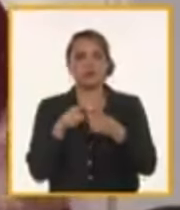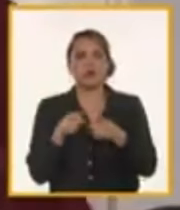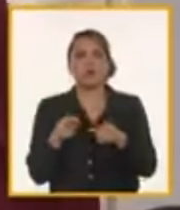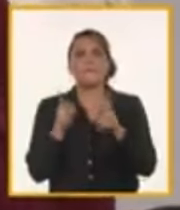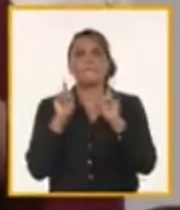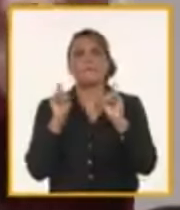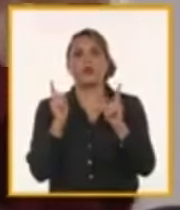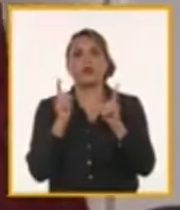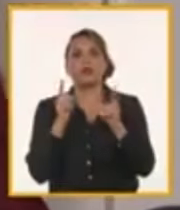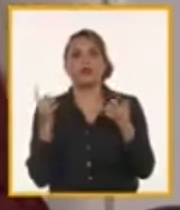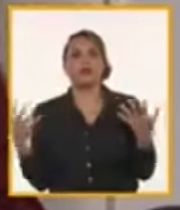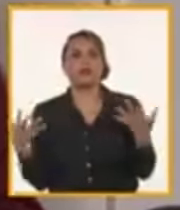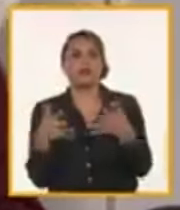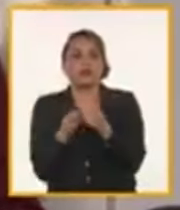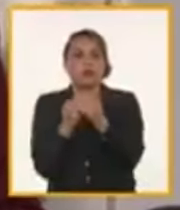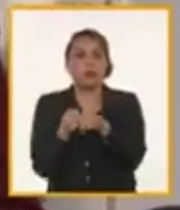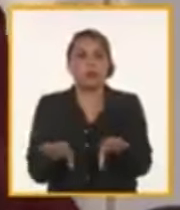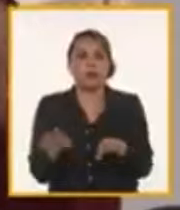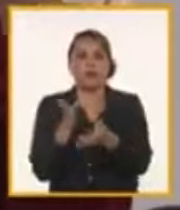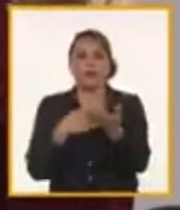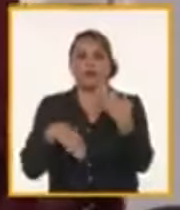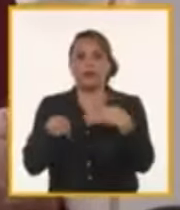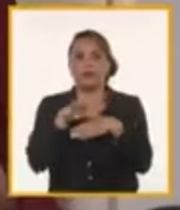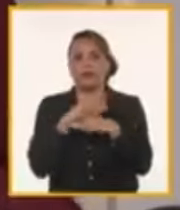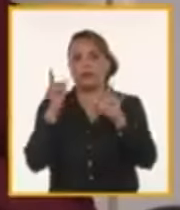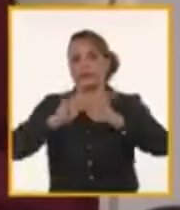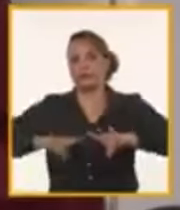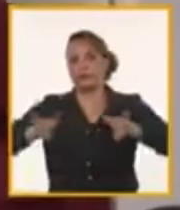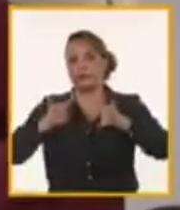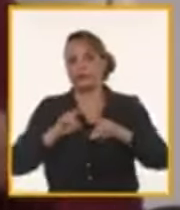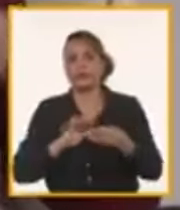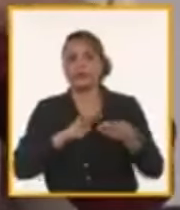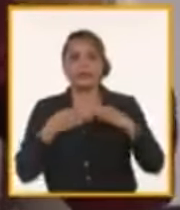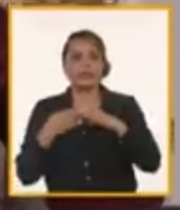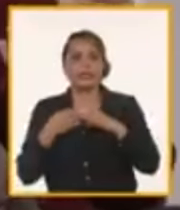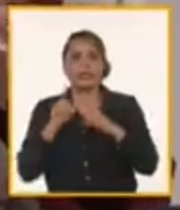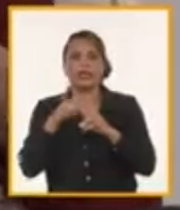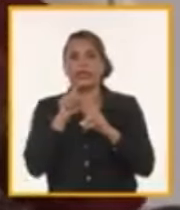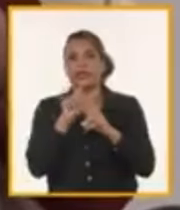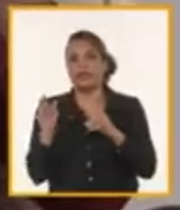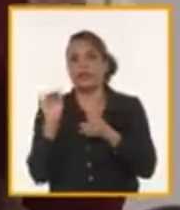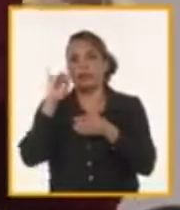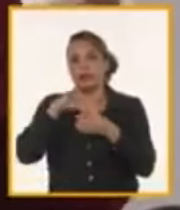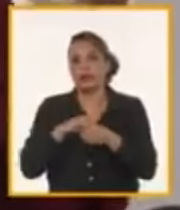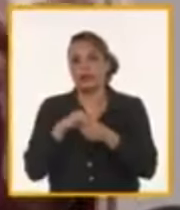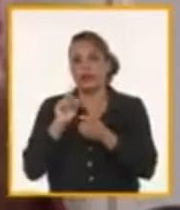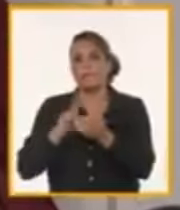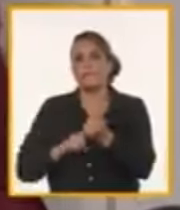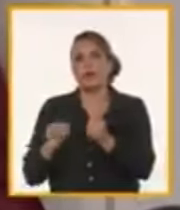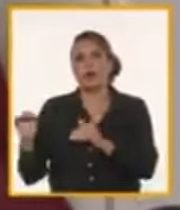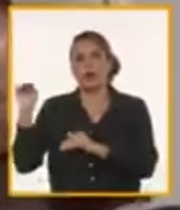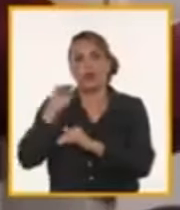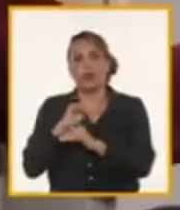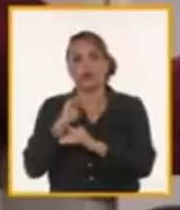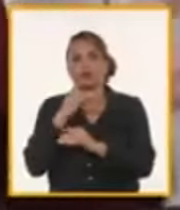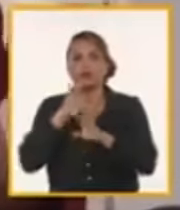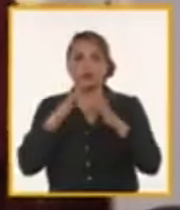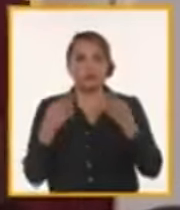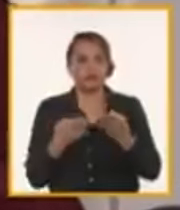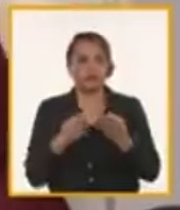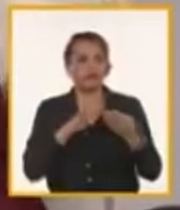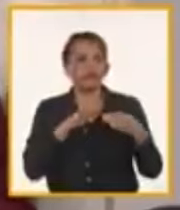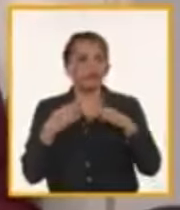comunes para la educación superior cubana discutimos el tema de ingreso el posgrado el doctorado todo lo estamos discutiendo como